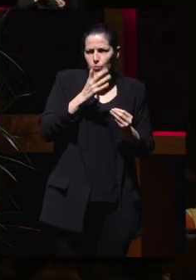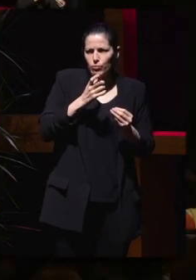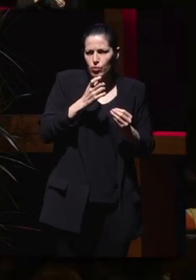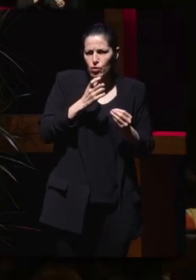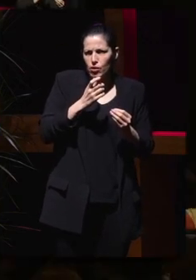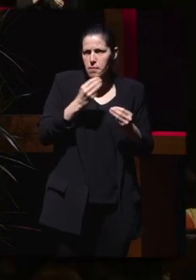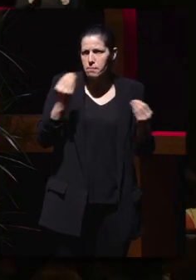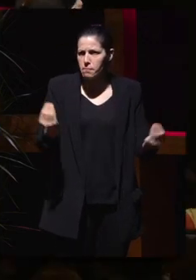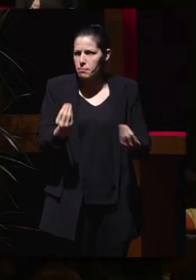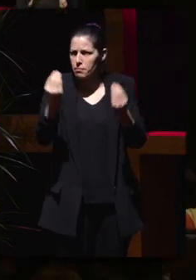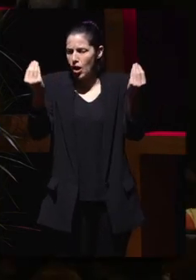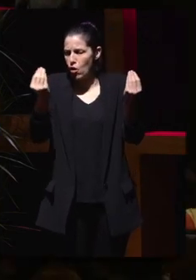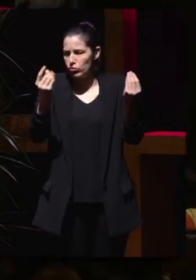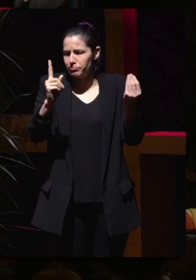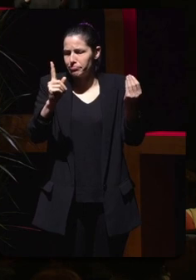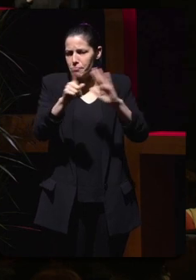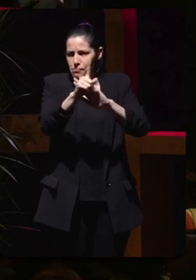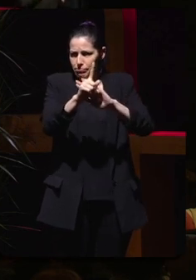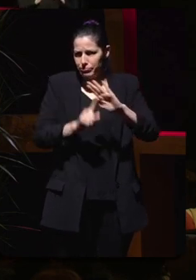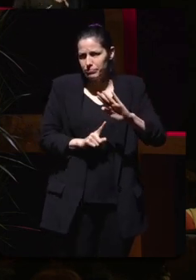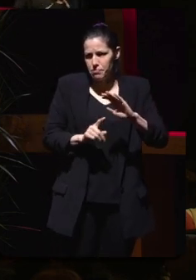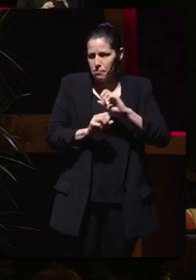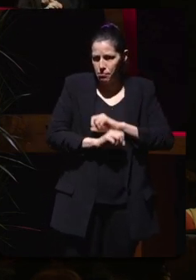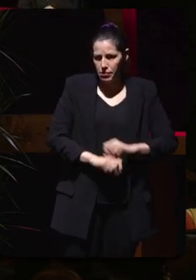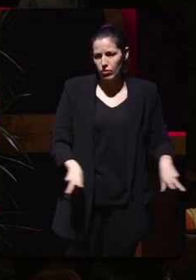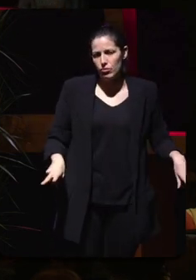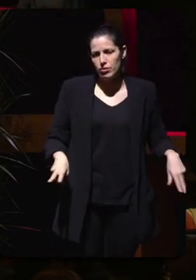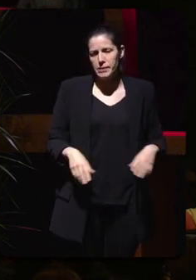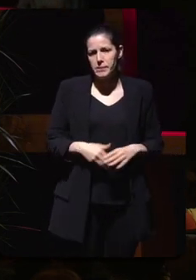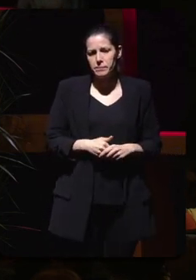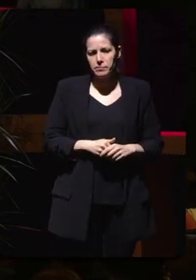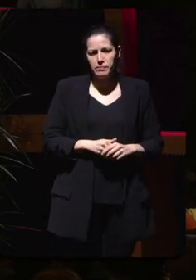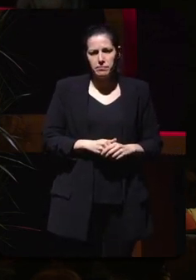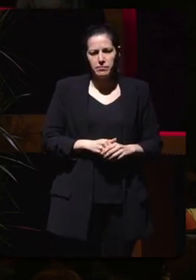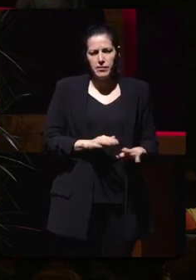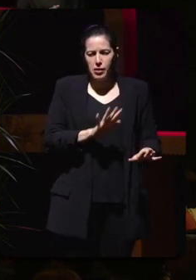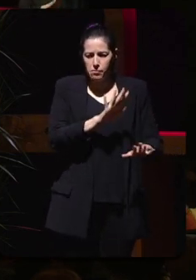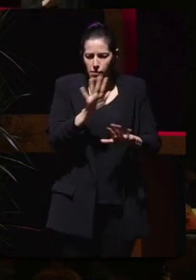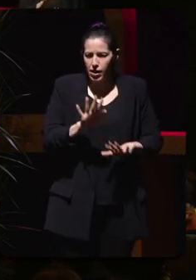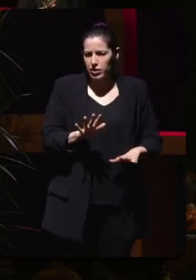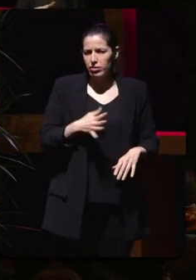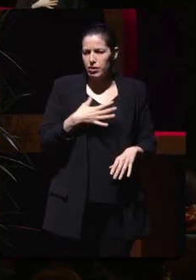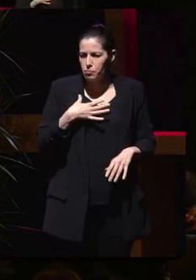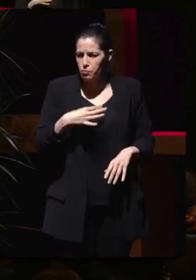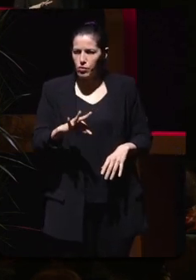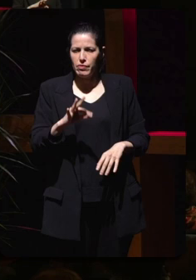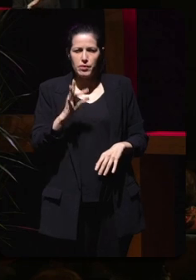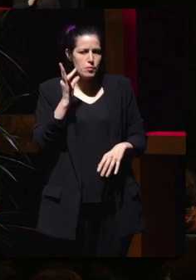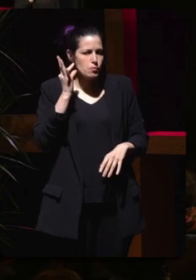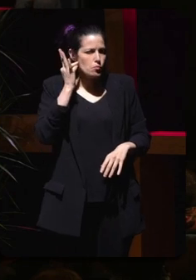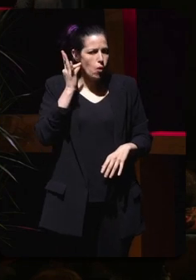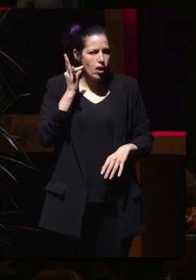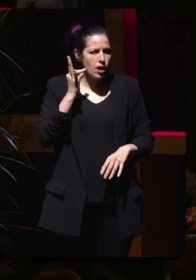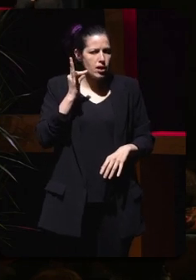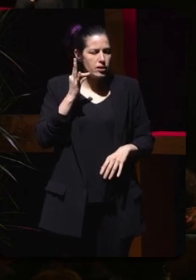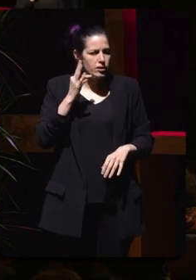mejor, estamos yendo a peor. O sea, es decir, que cada vez que parecía que era más probable que a lo mejor una mujer llegara a